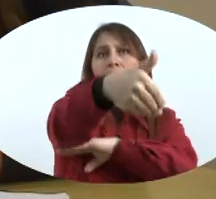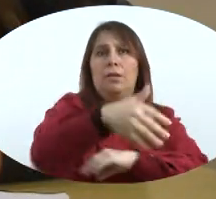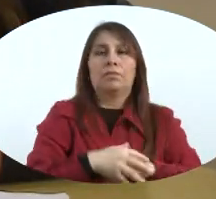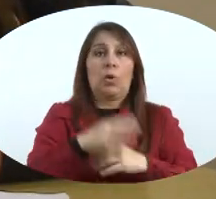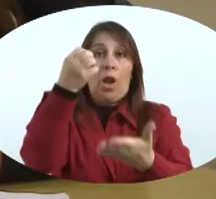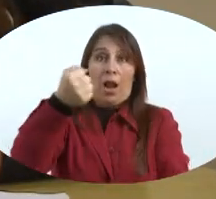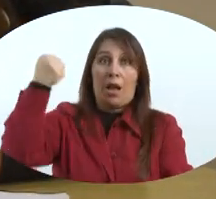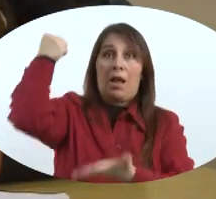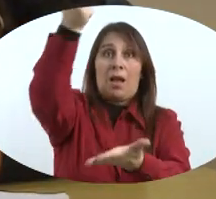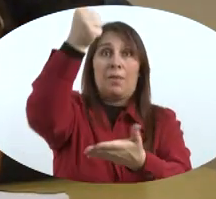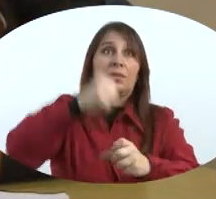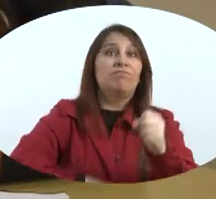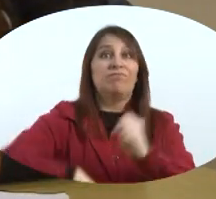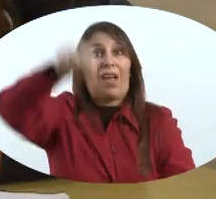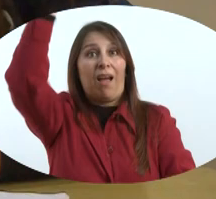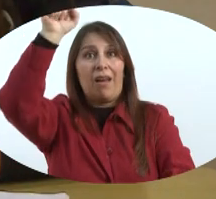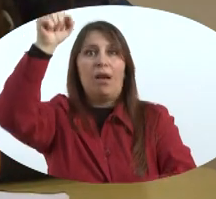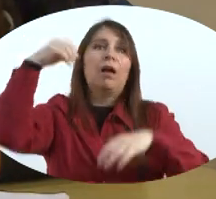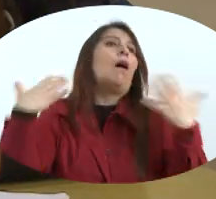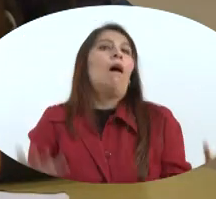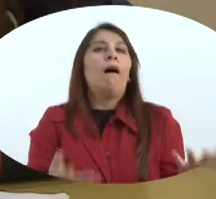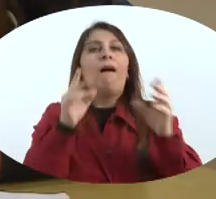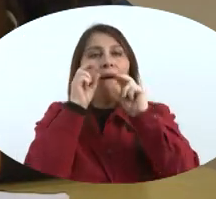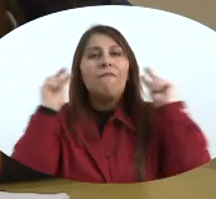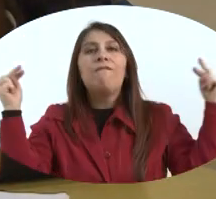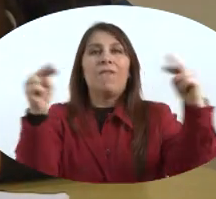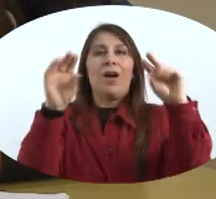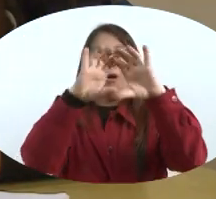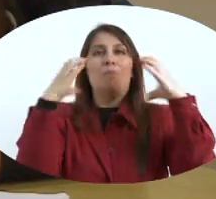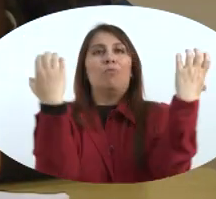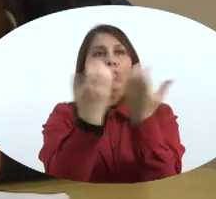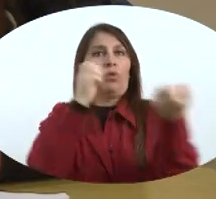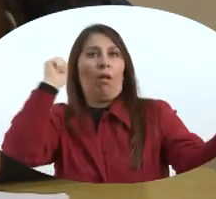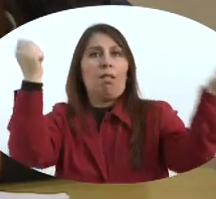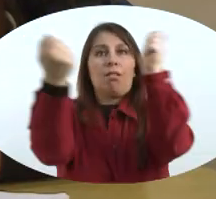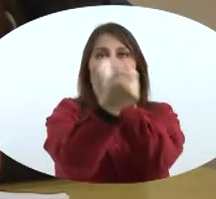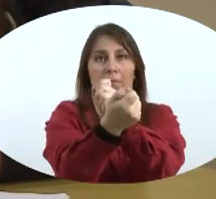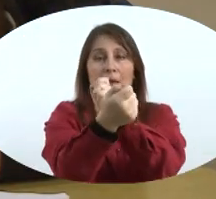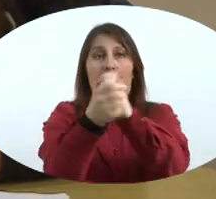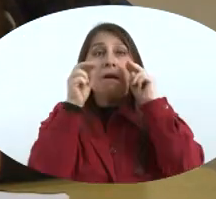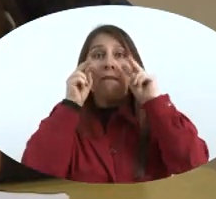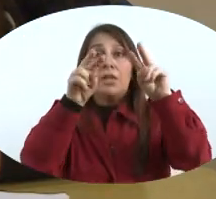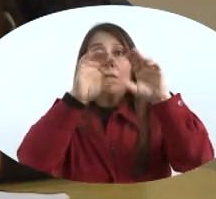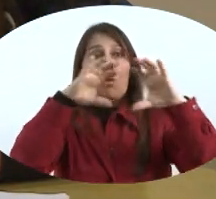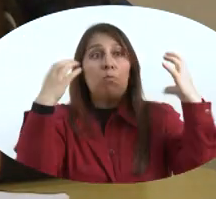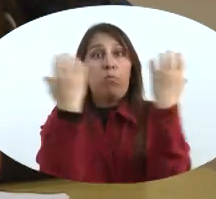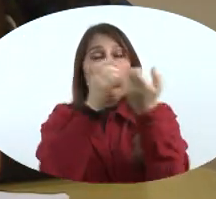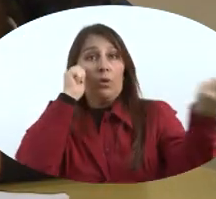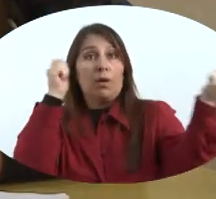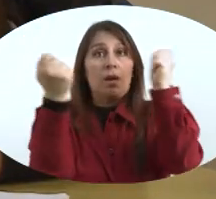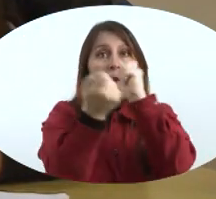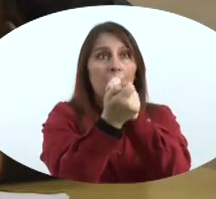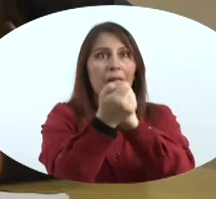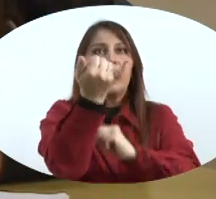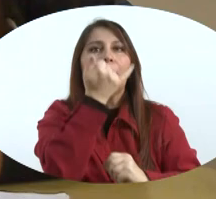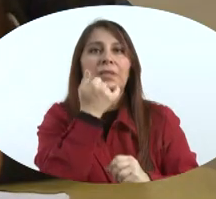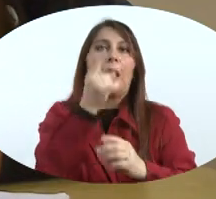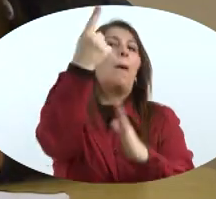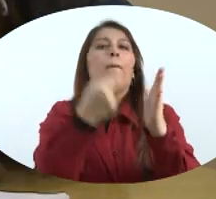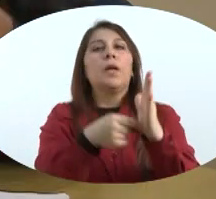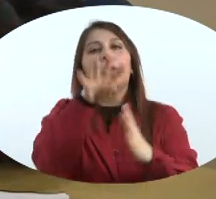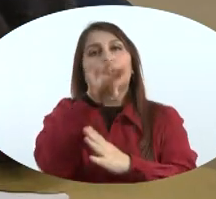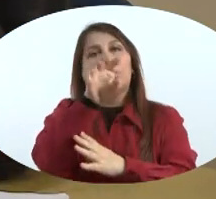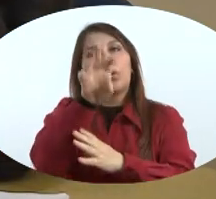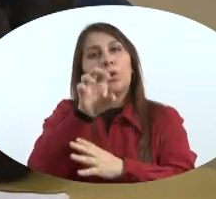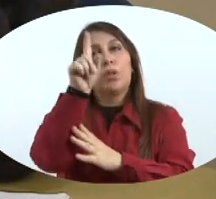no gana la guerra fría comienza a establecerse una nueva visión del mundo y esa nueva visión del mundo lleva a que en el país en el año 91 se cambia la